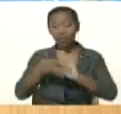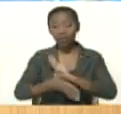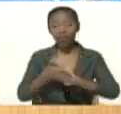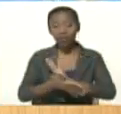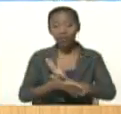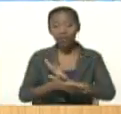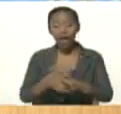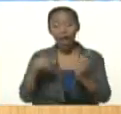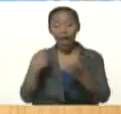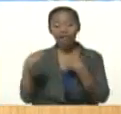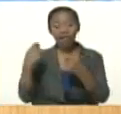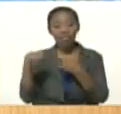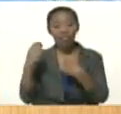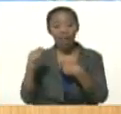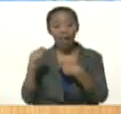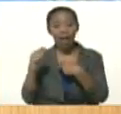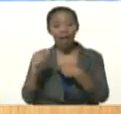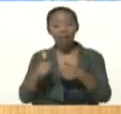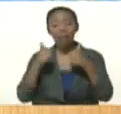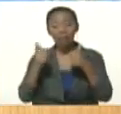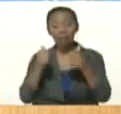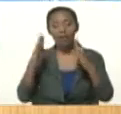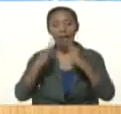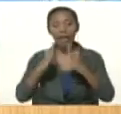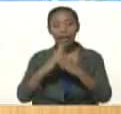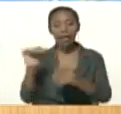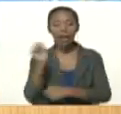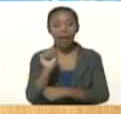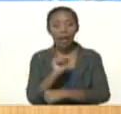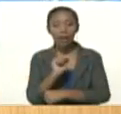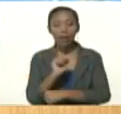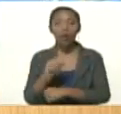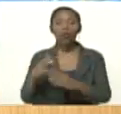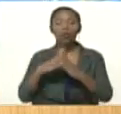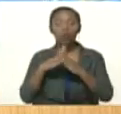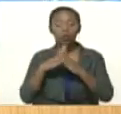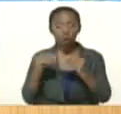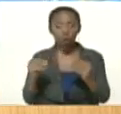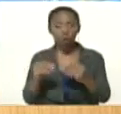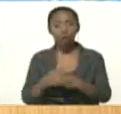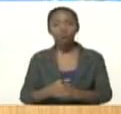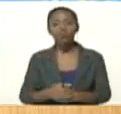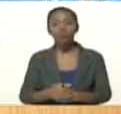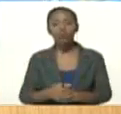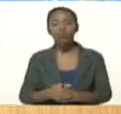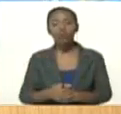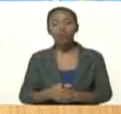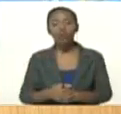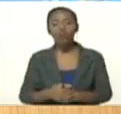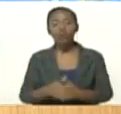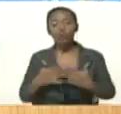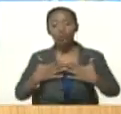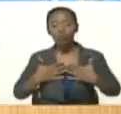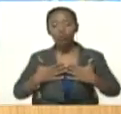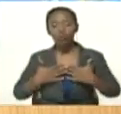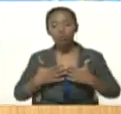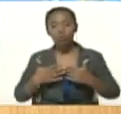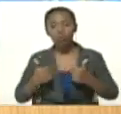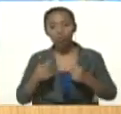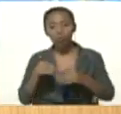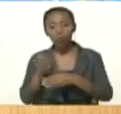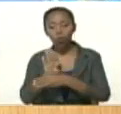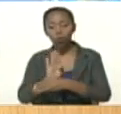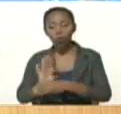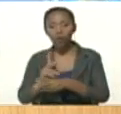de la venta de bienes muebles, inmuebles, carros, apartamentos. ir sañando la economía para darle el